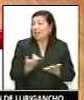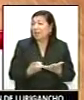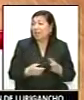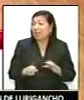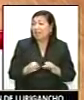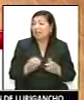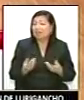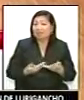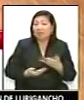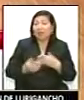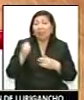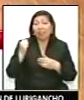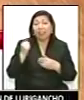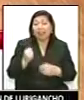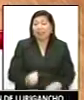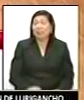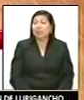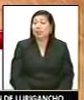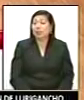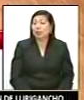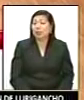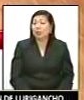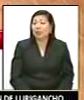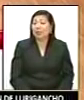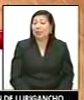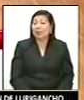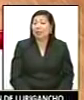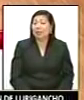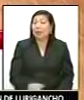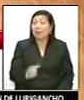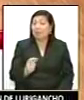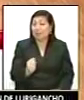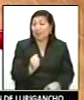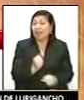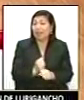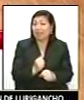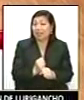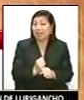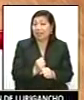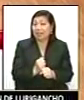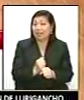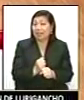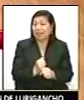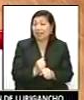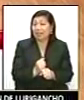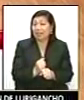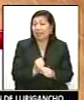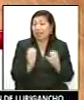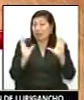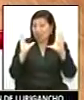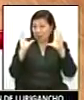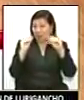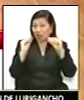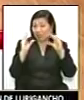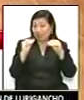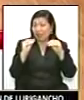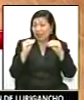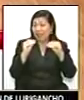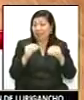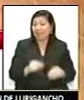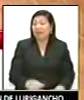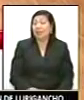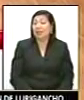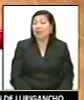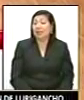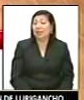es restituir un derecho fundamental, que es que el trabajador que trabaja, que justamente labore en